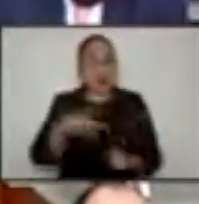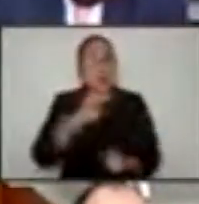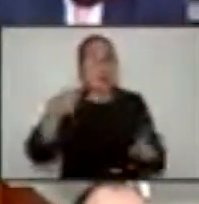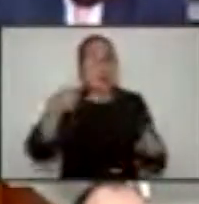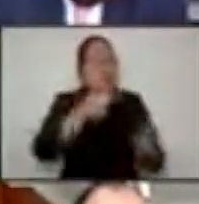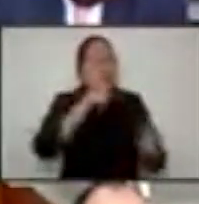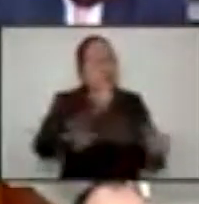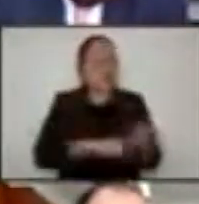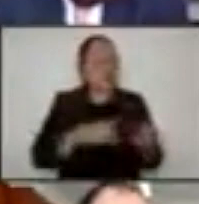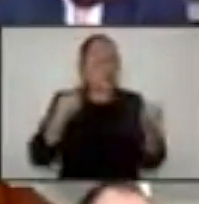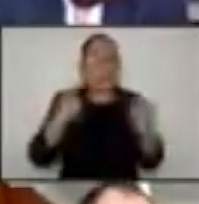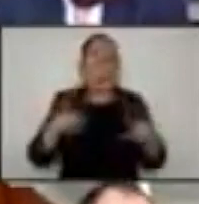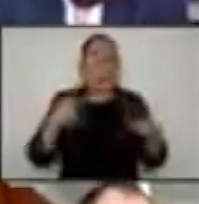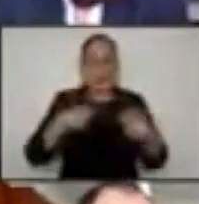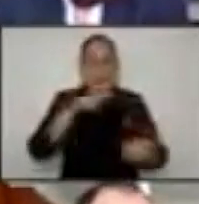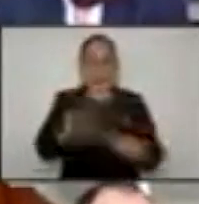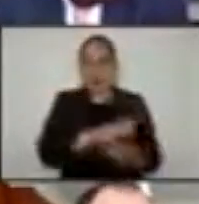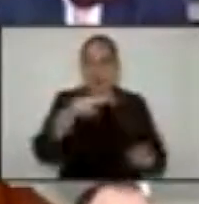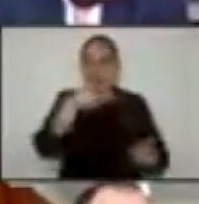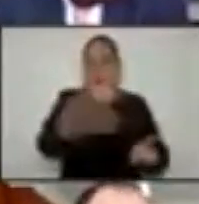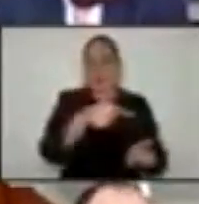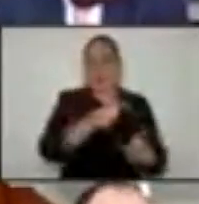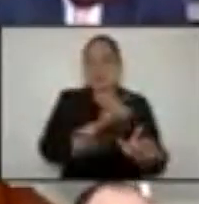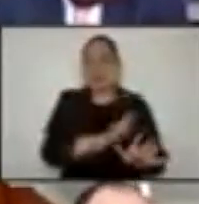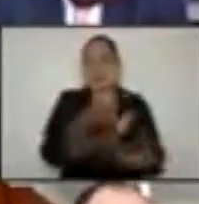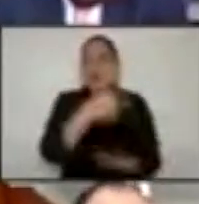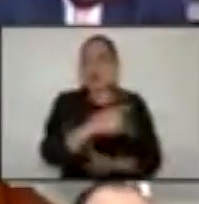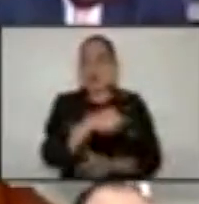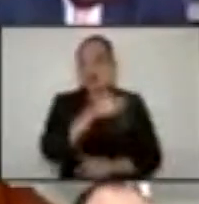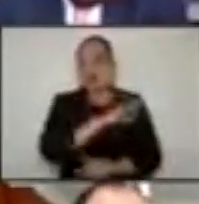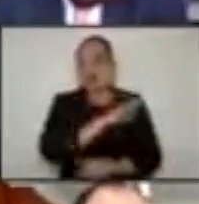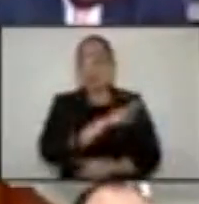es absolutamente suyo y en el que puede expresarse de la